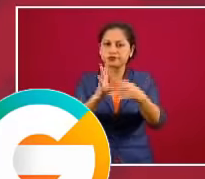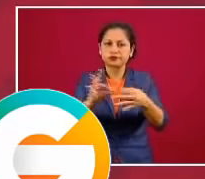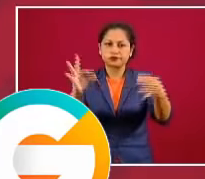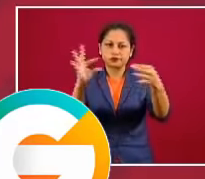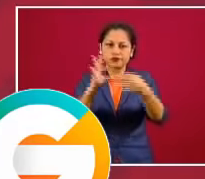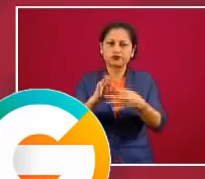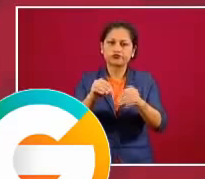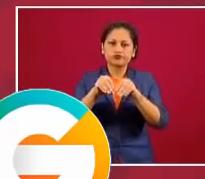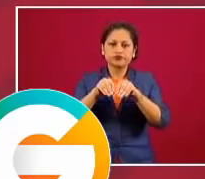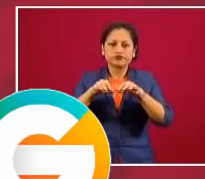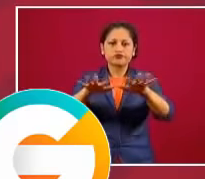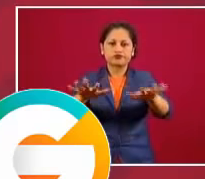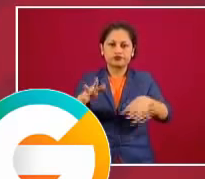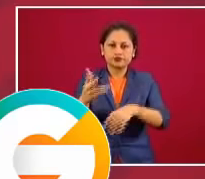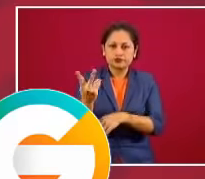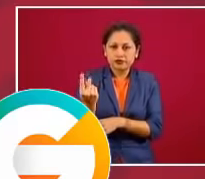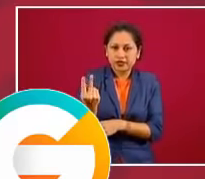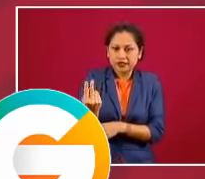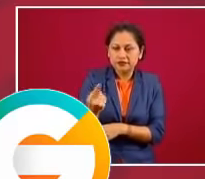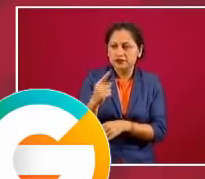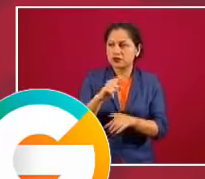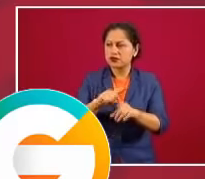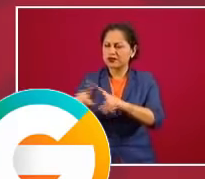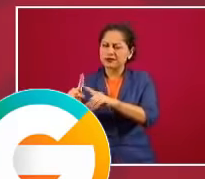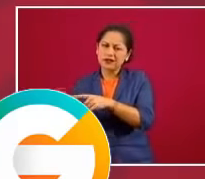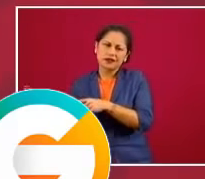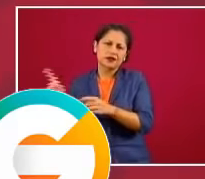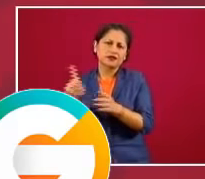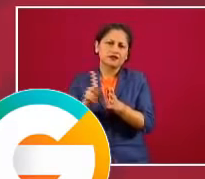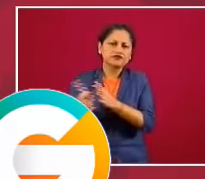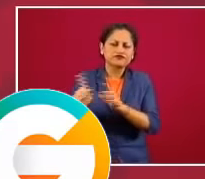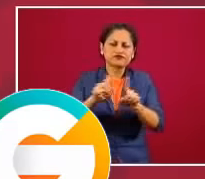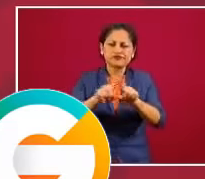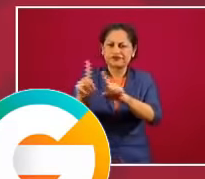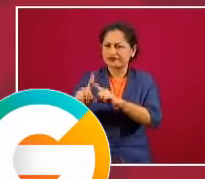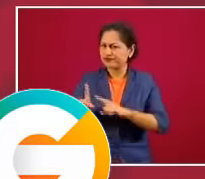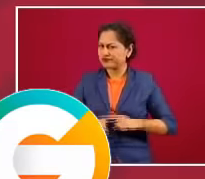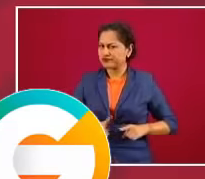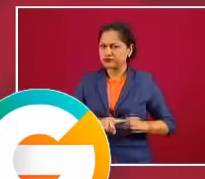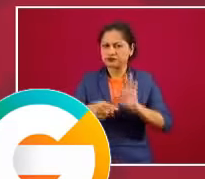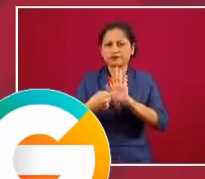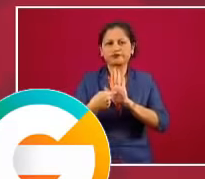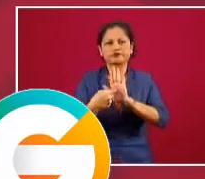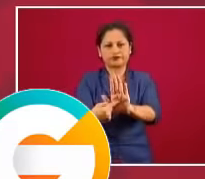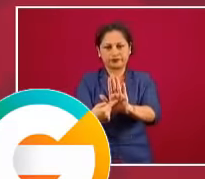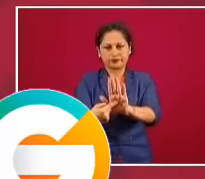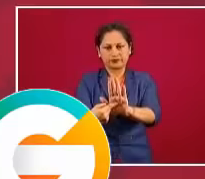transmitiendo desde Palacio Nacional. Ahora no solo